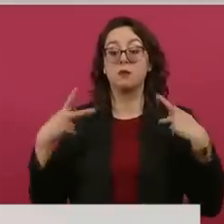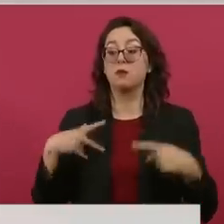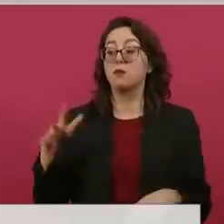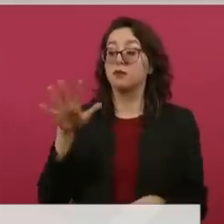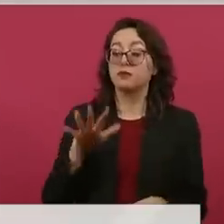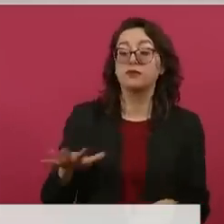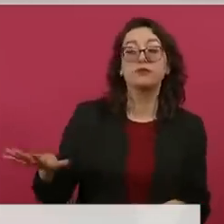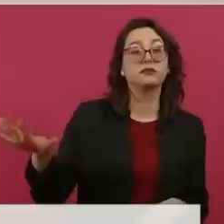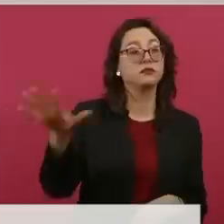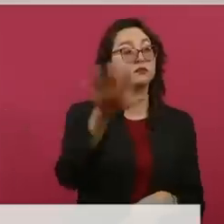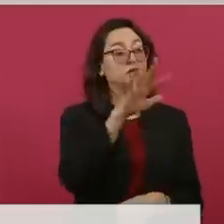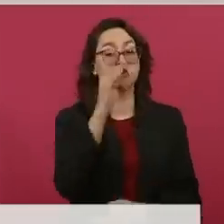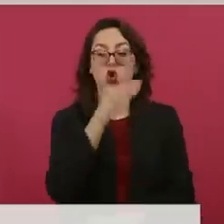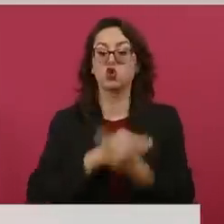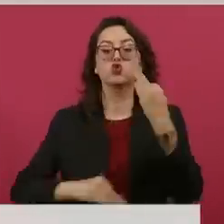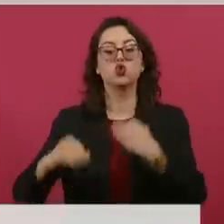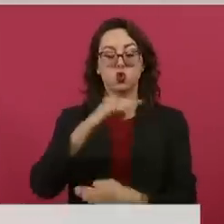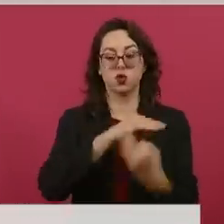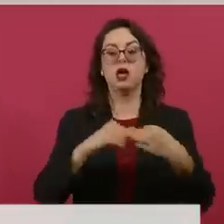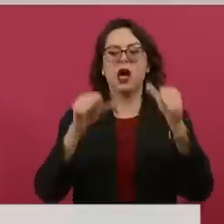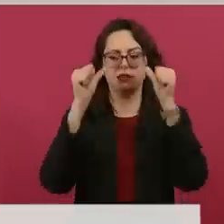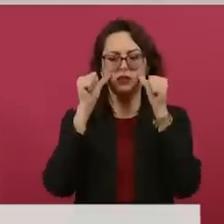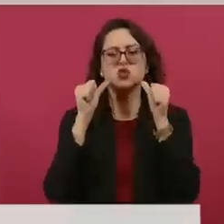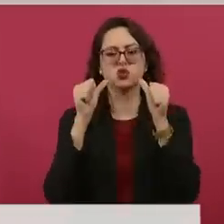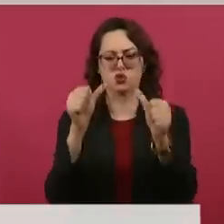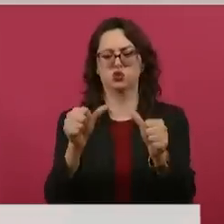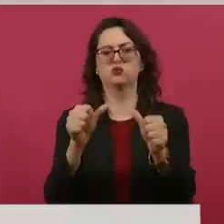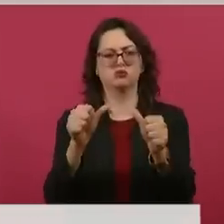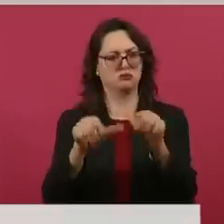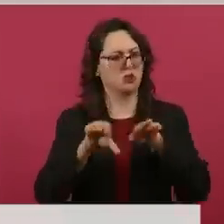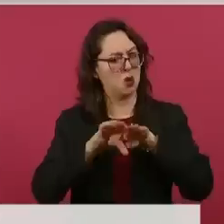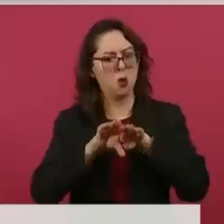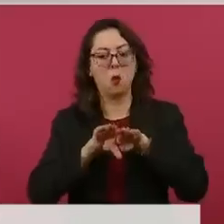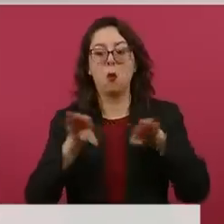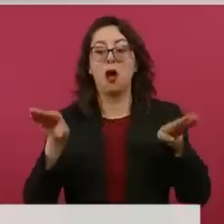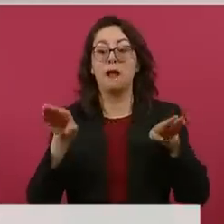pero dar atención